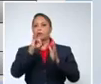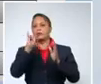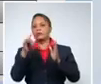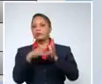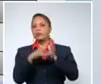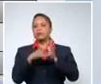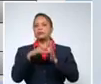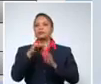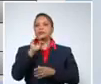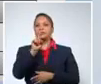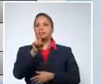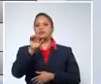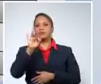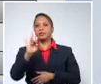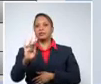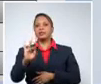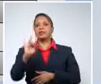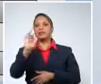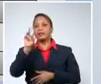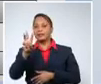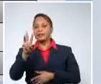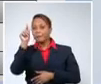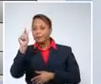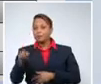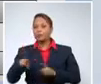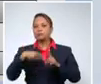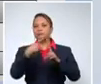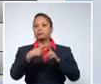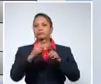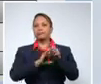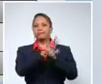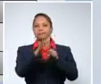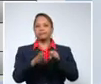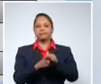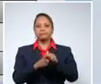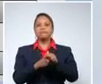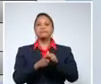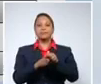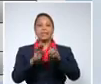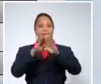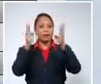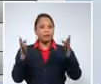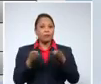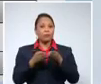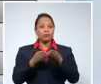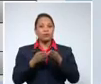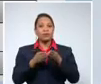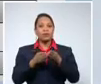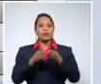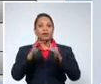549.173 personas se diagnosticaron con COVID-19 y ya ascienden a